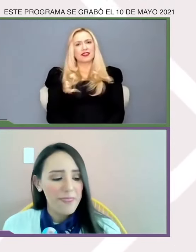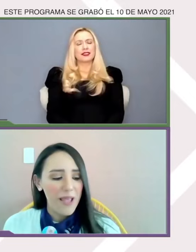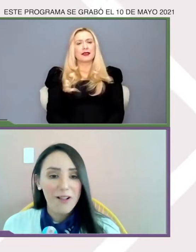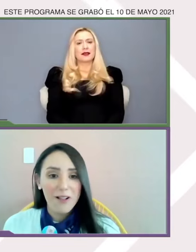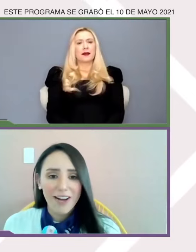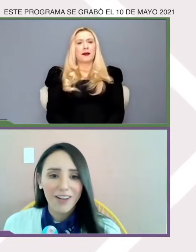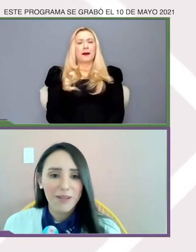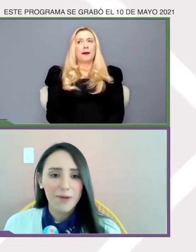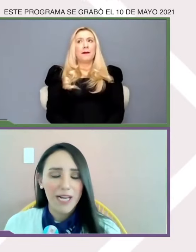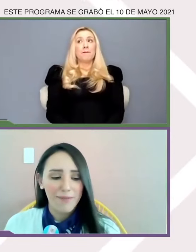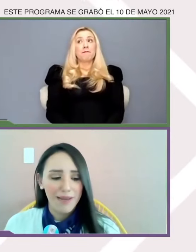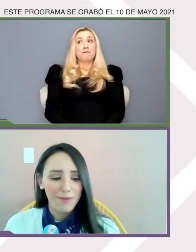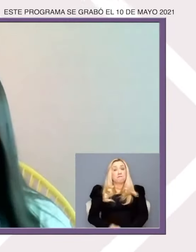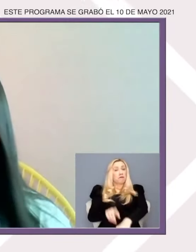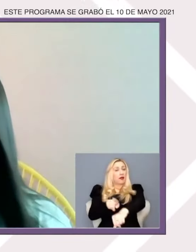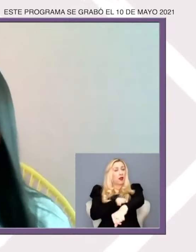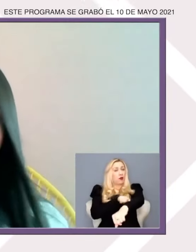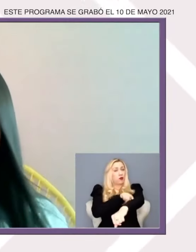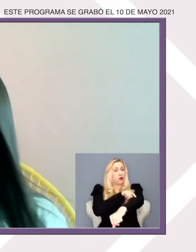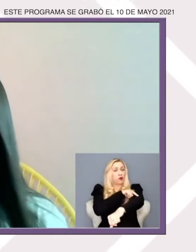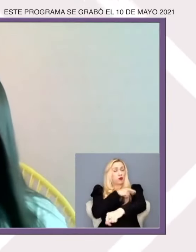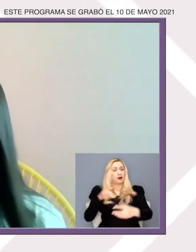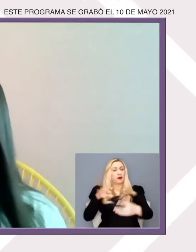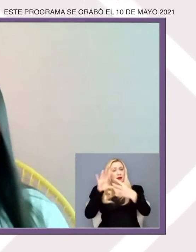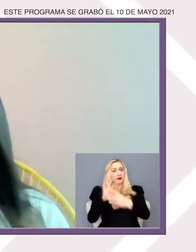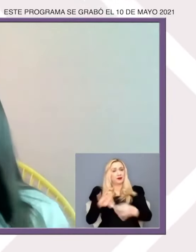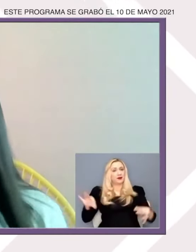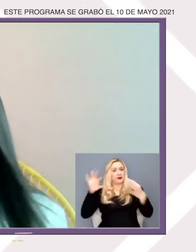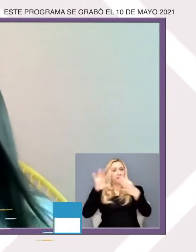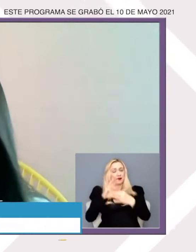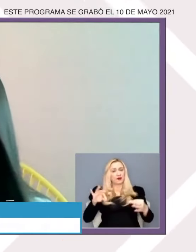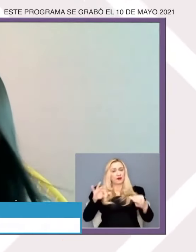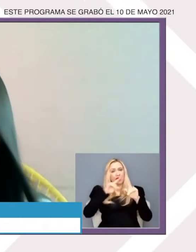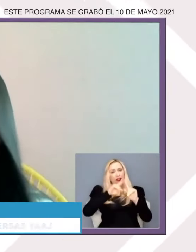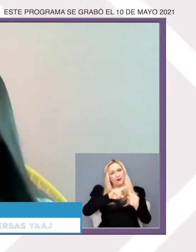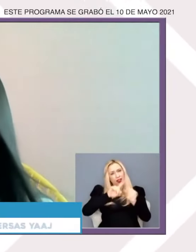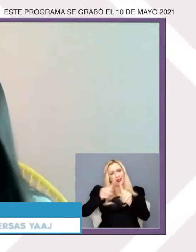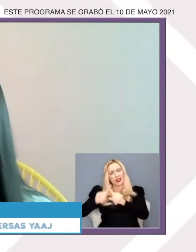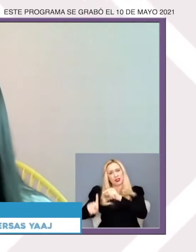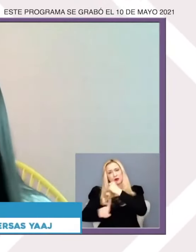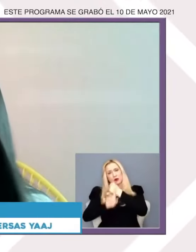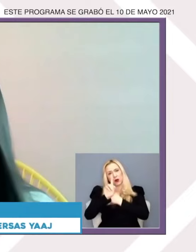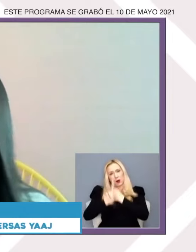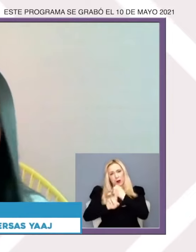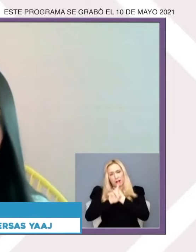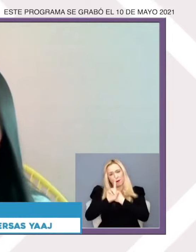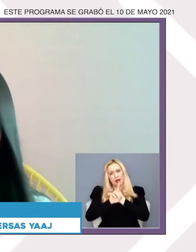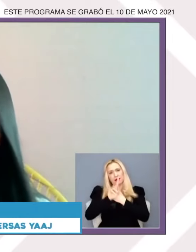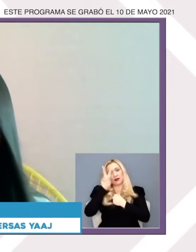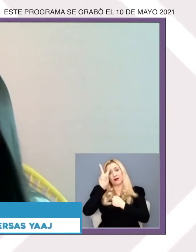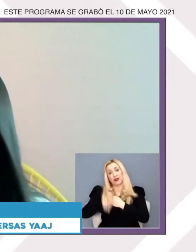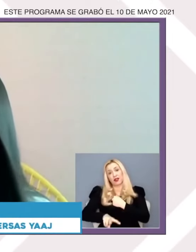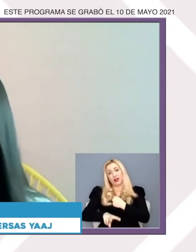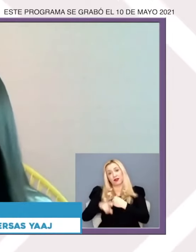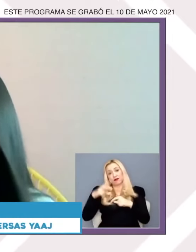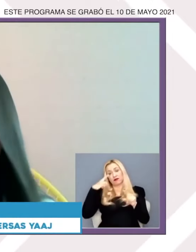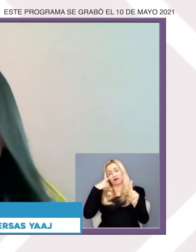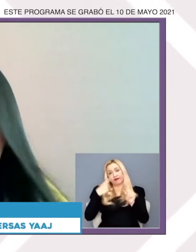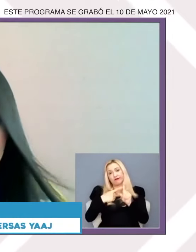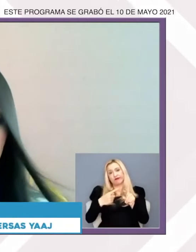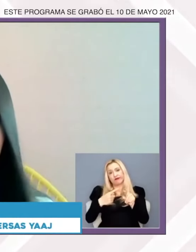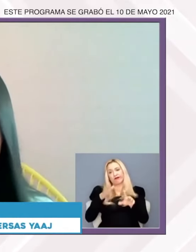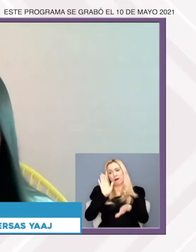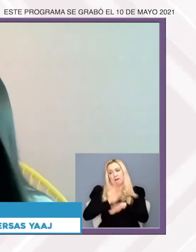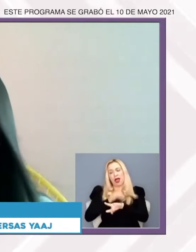Pues a lo largo del programa hemos hablado sobre diferentes y múltiples problemas que dan cuenta al aumento de la violencia